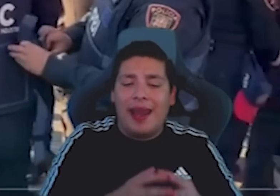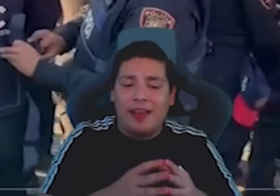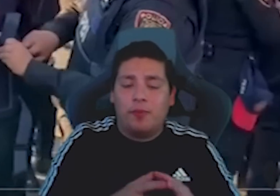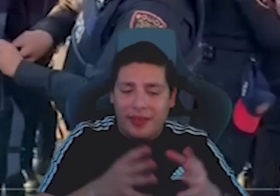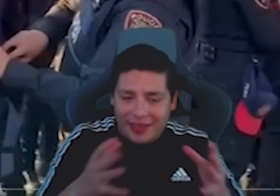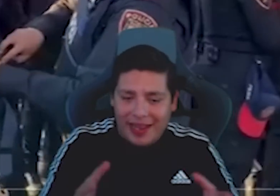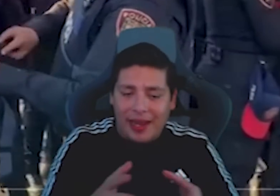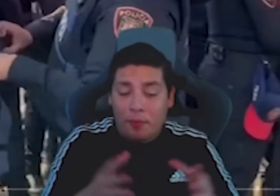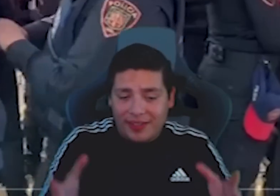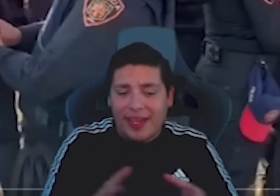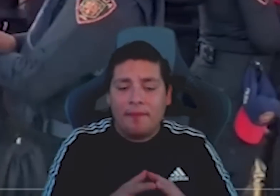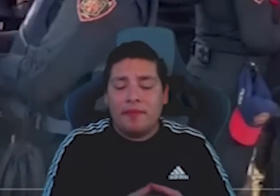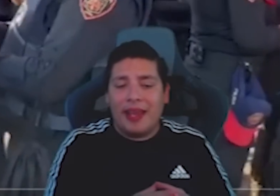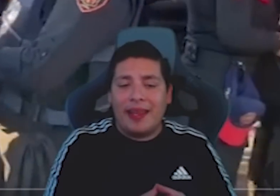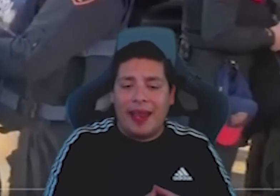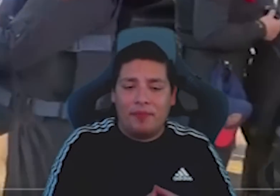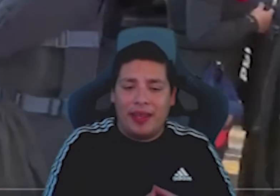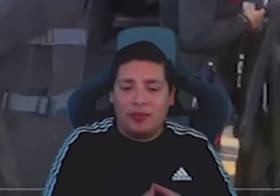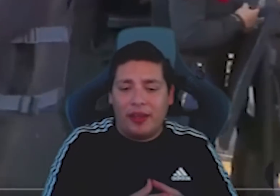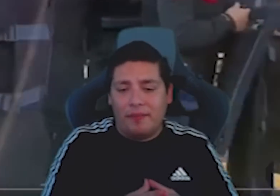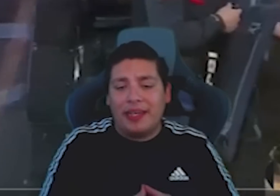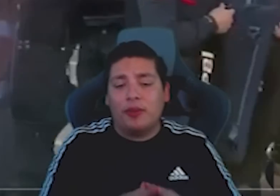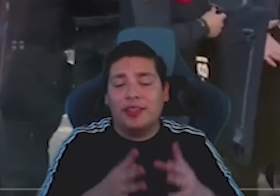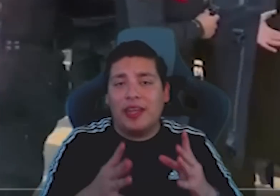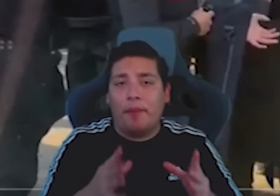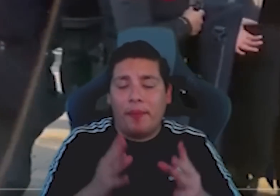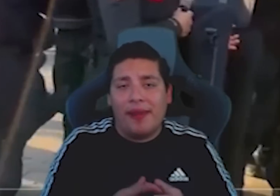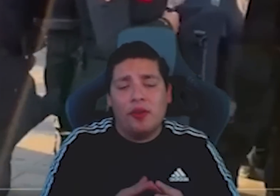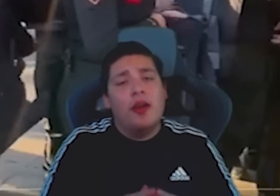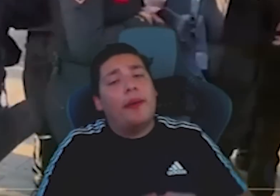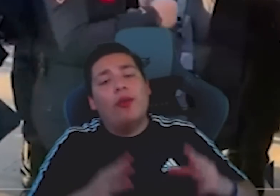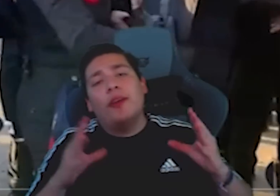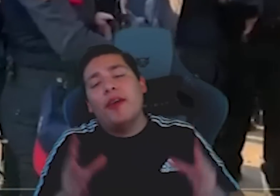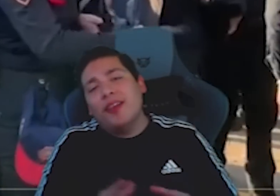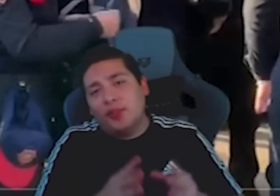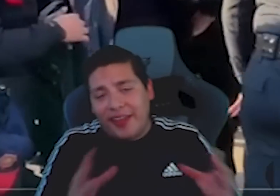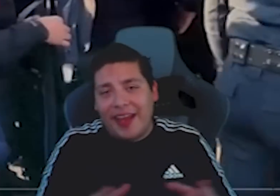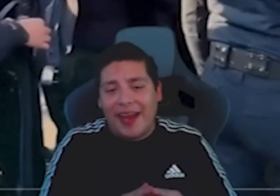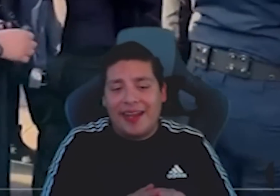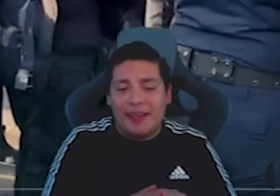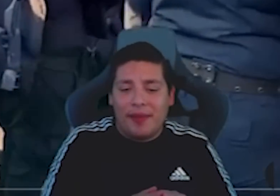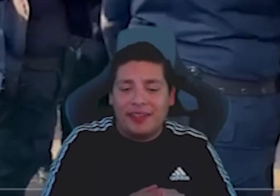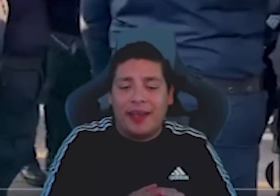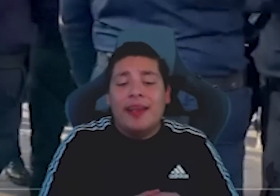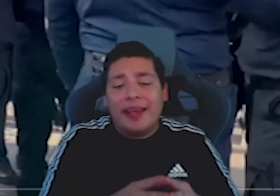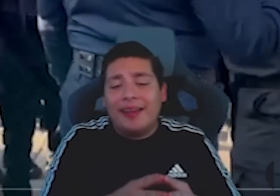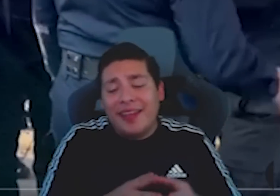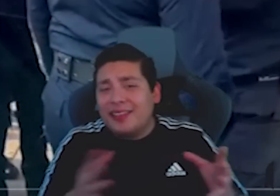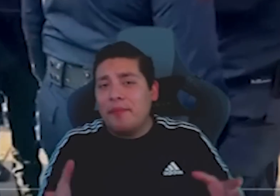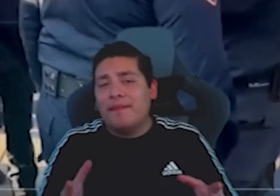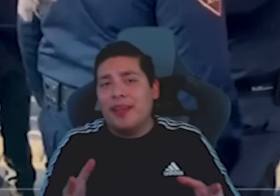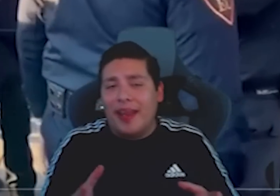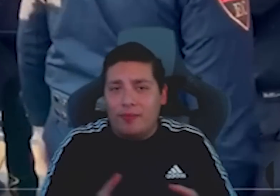hecho, ya la policía de allá de la Ciudad de México se está preparando para lo que pueda suceder en esta marcha,